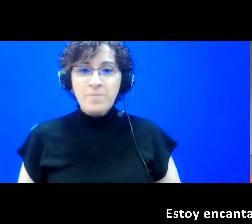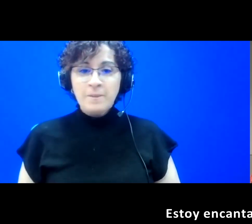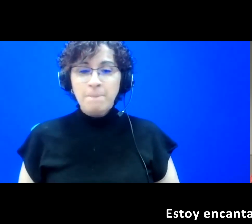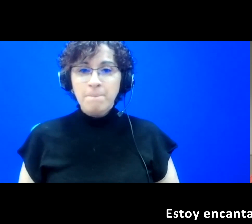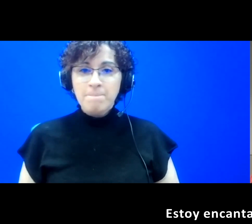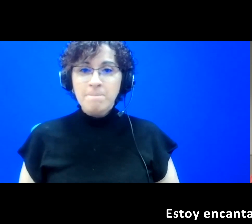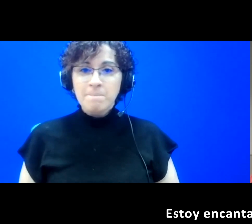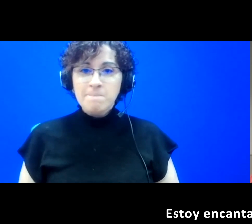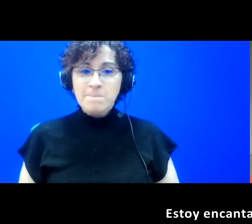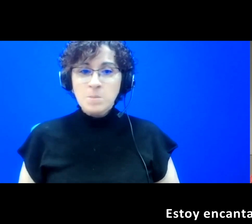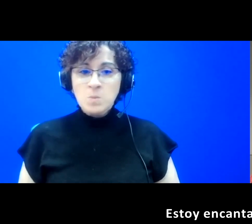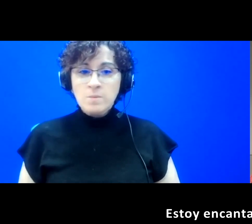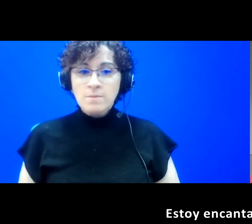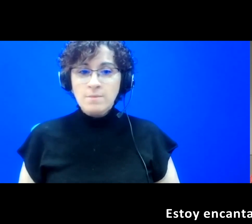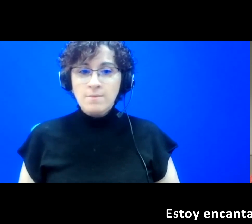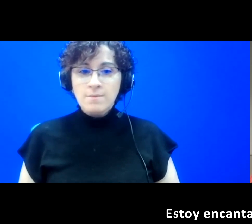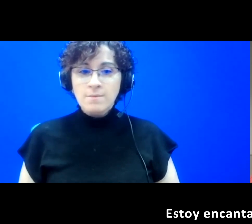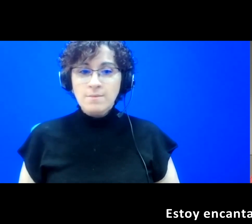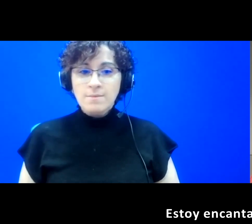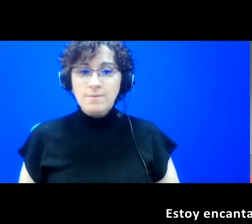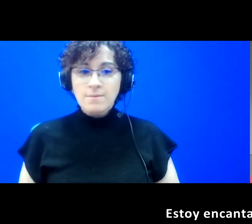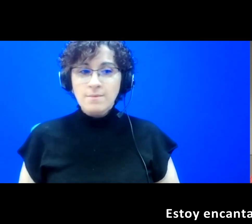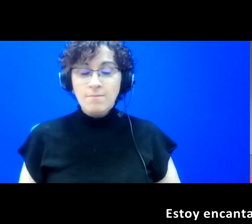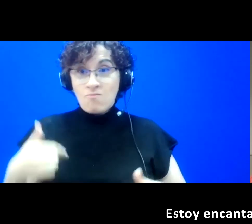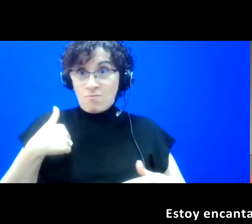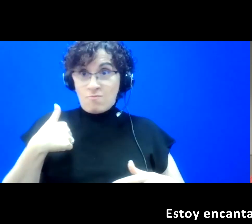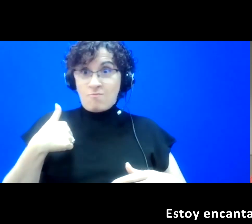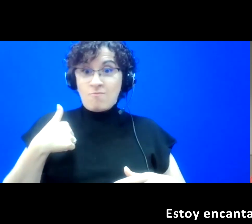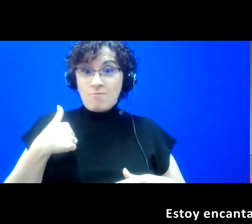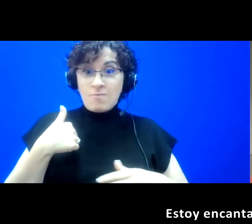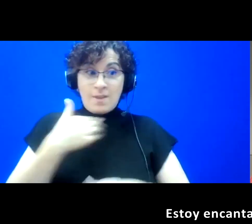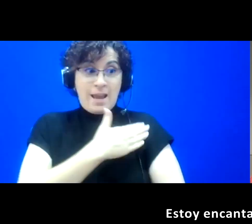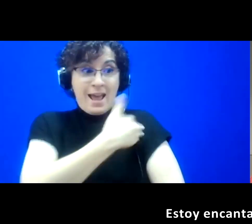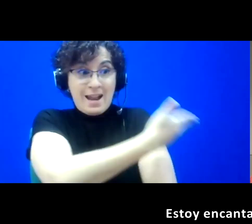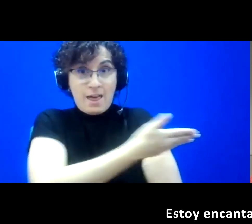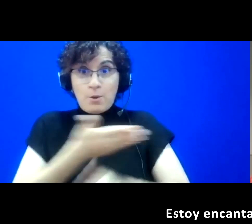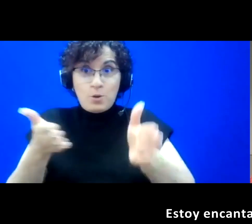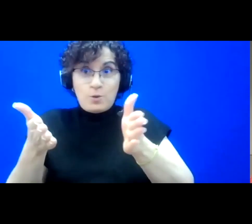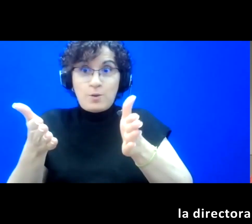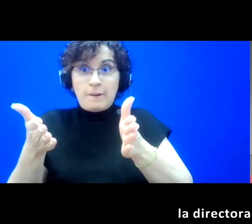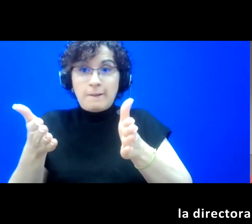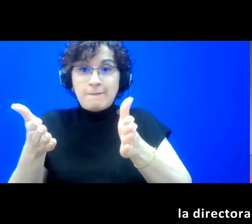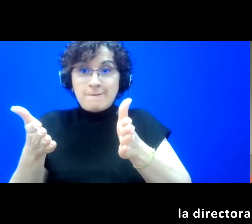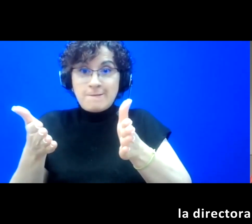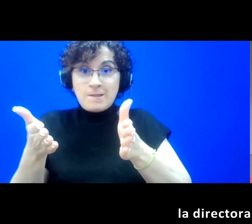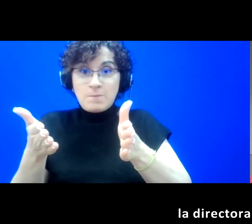Estoy encantada de contar como maestra de ceremonias con la